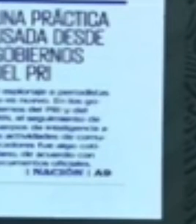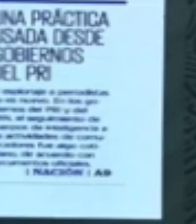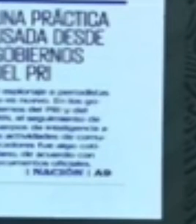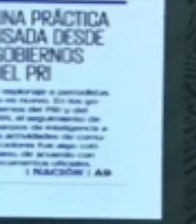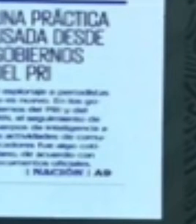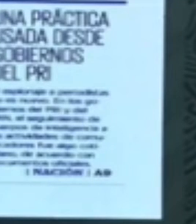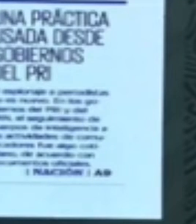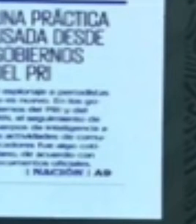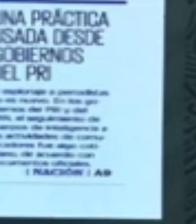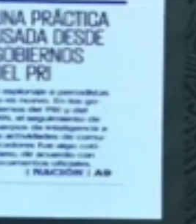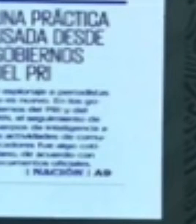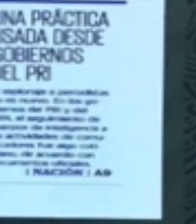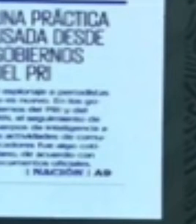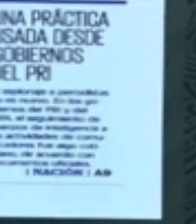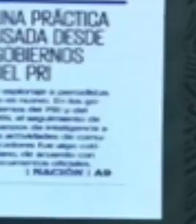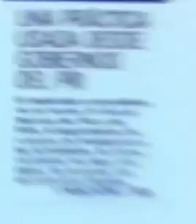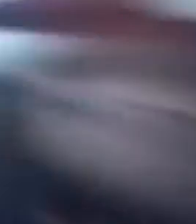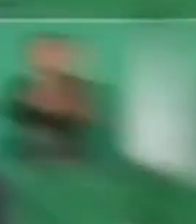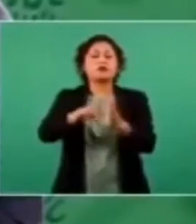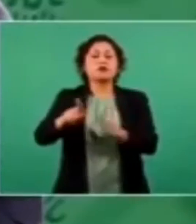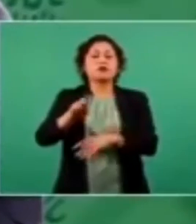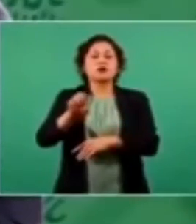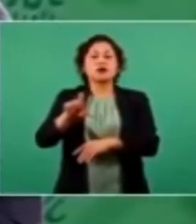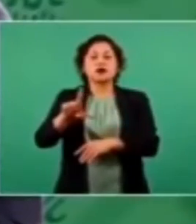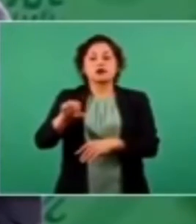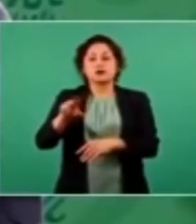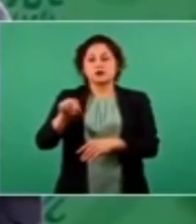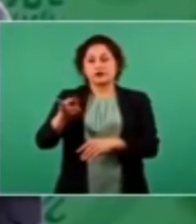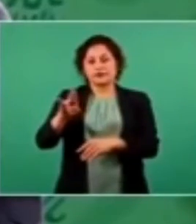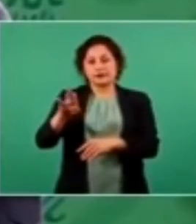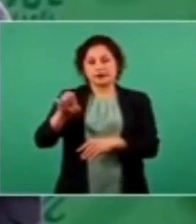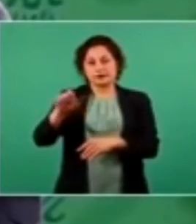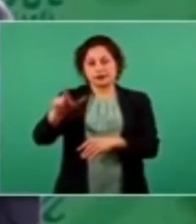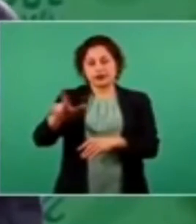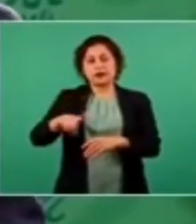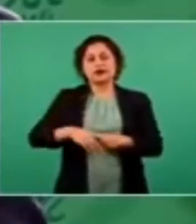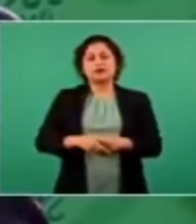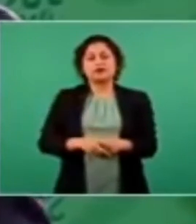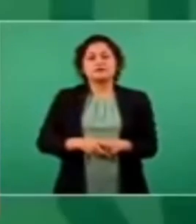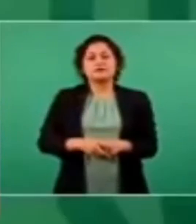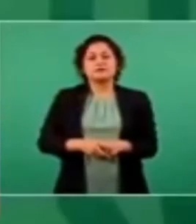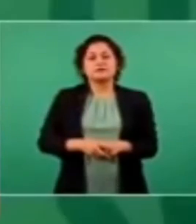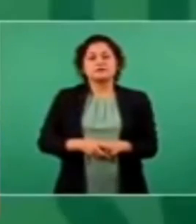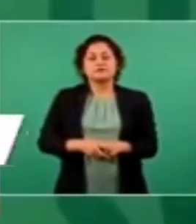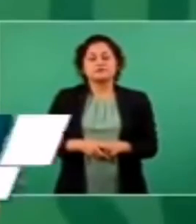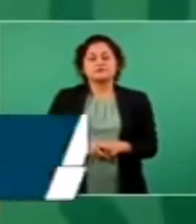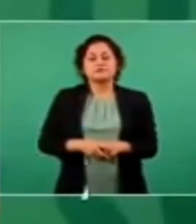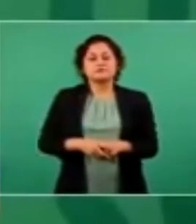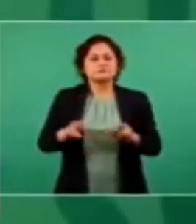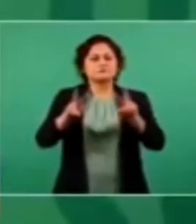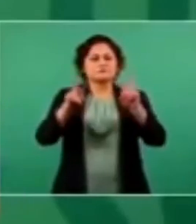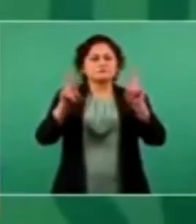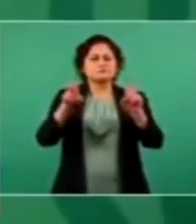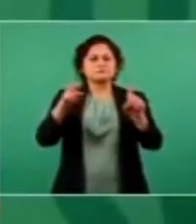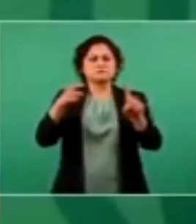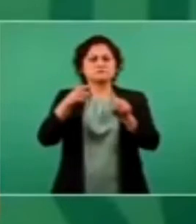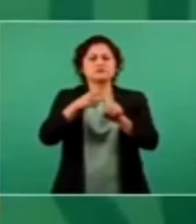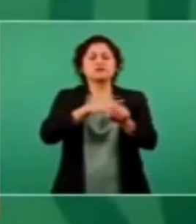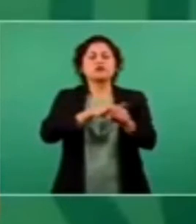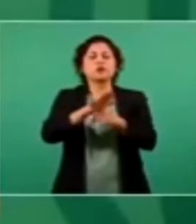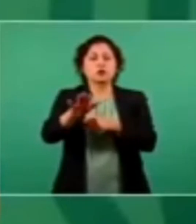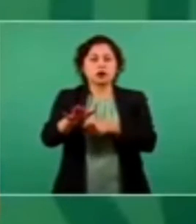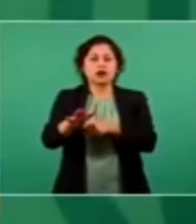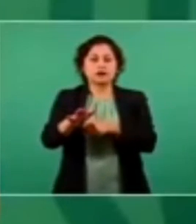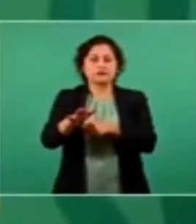Universal por las denuncias de espionaje a comunicadores ese periódico ese dedica a difamar y pertenece a la